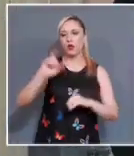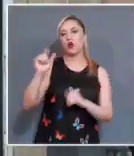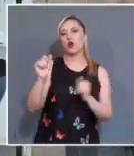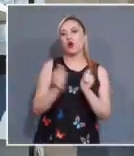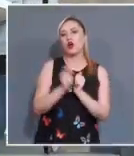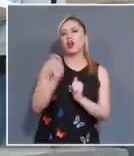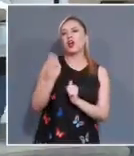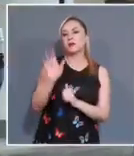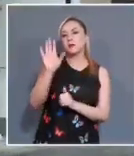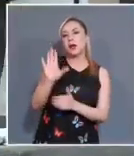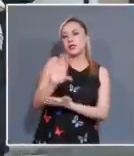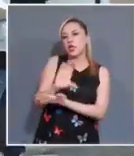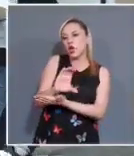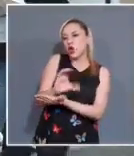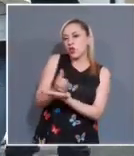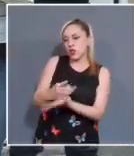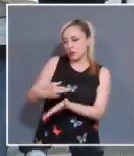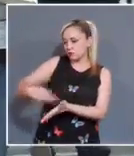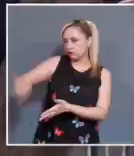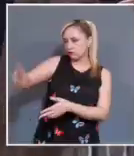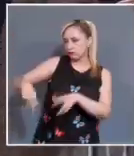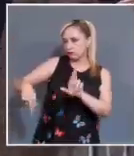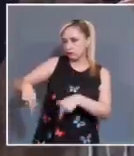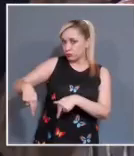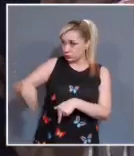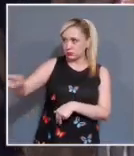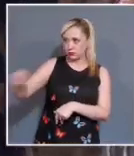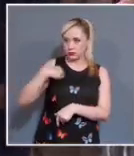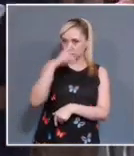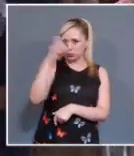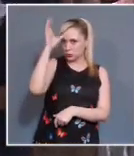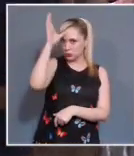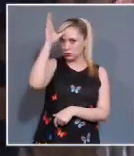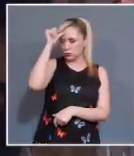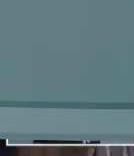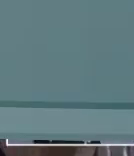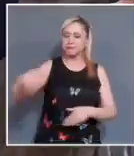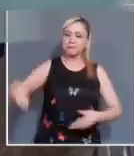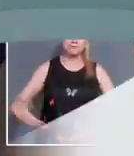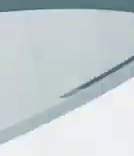contratos. Para el canal del Poder Judicial de la Federación, Lorena Sánchez Cabrera.